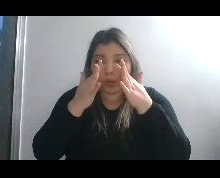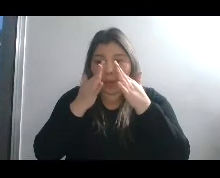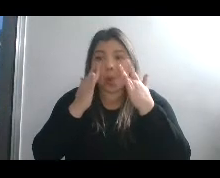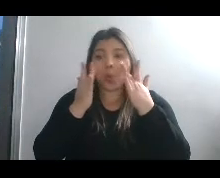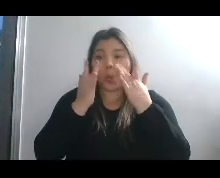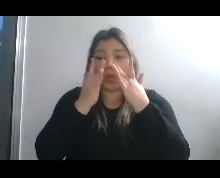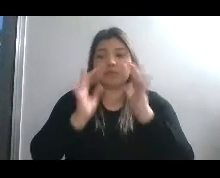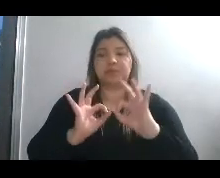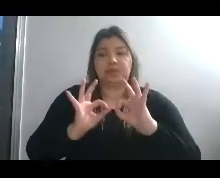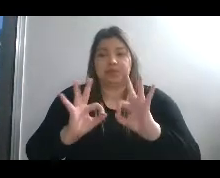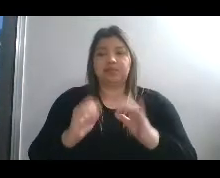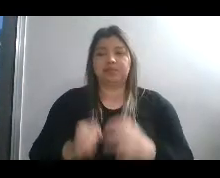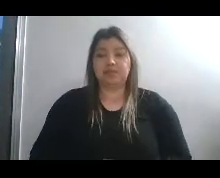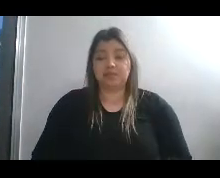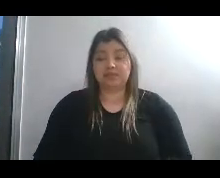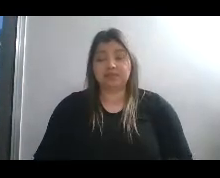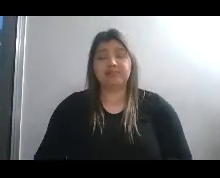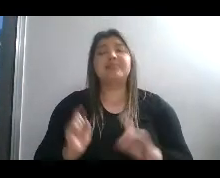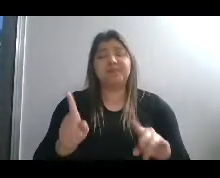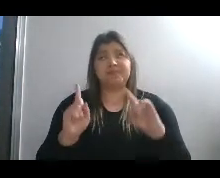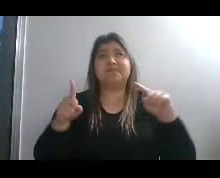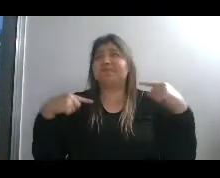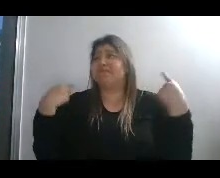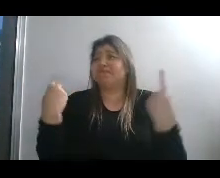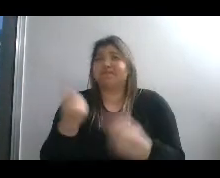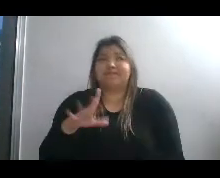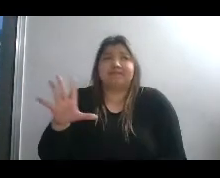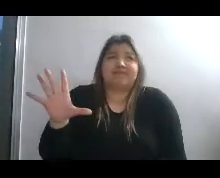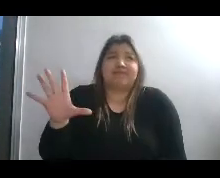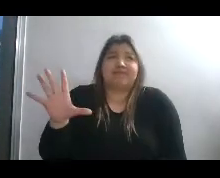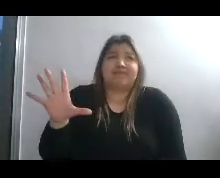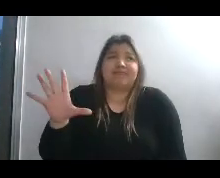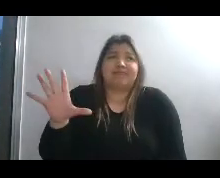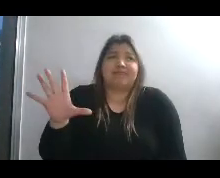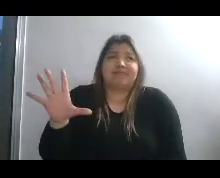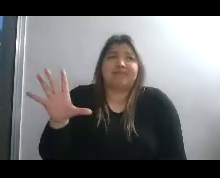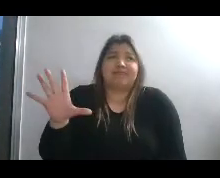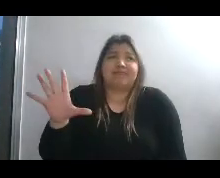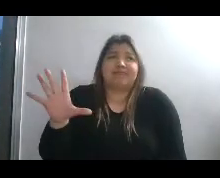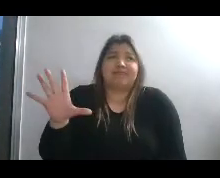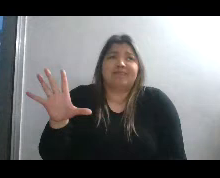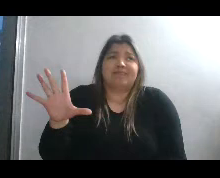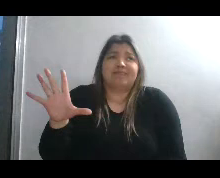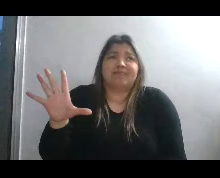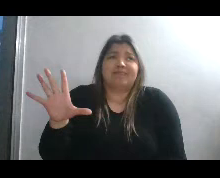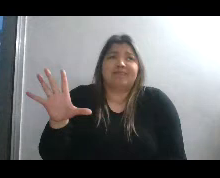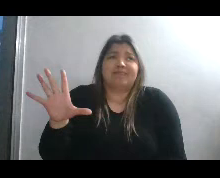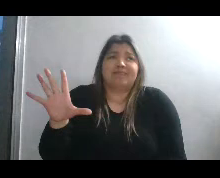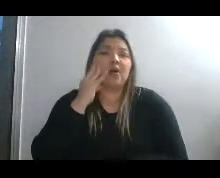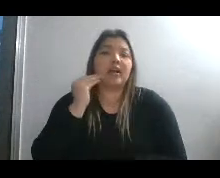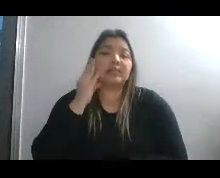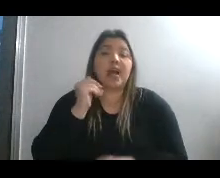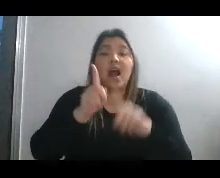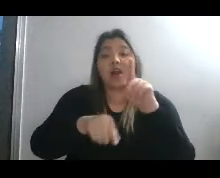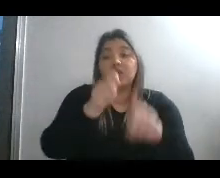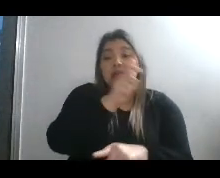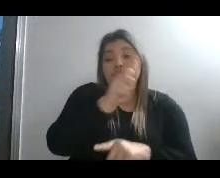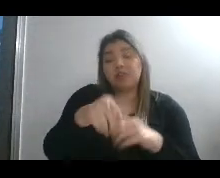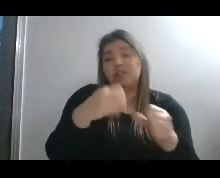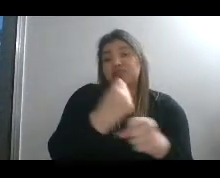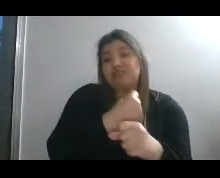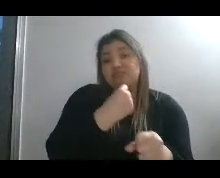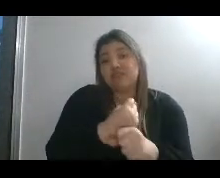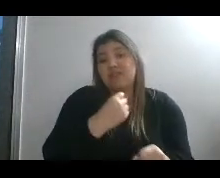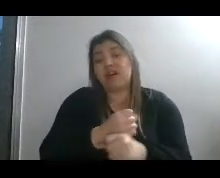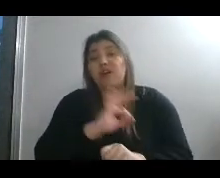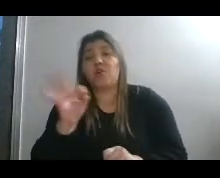nos va a pasar a todos, independiente que seamos del sector salud o que seamos administrativos o incluso, pues como ahorita todos la tenemos que utilizar,